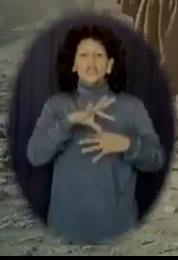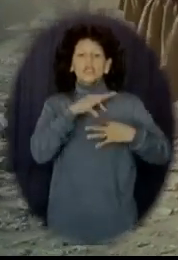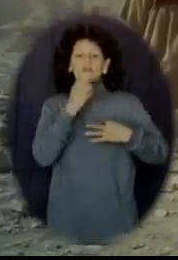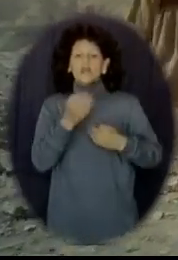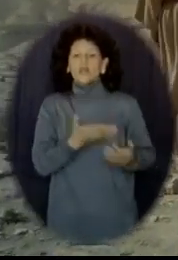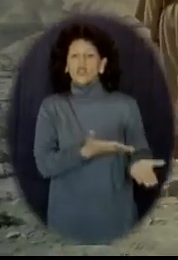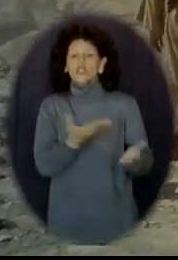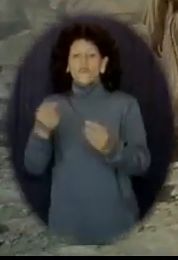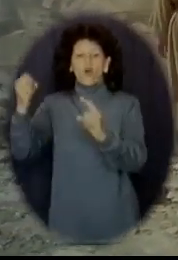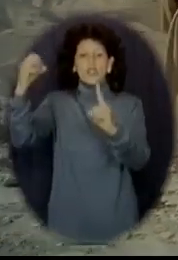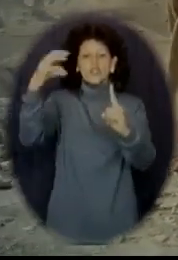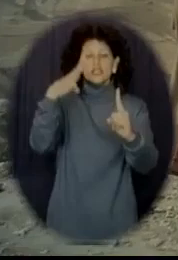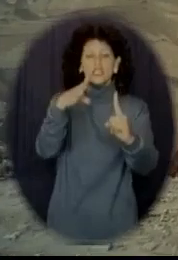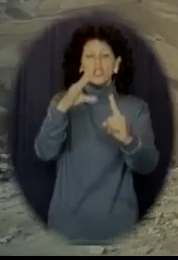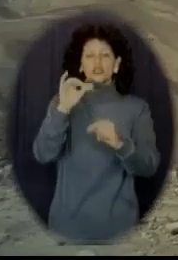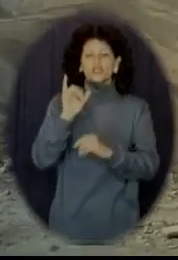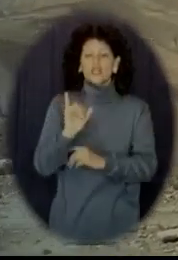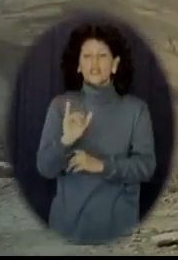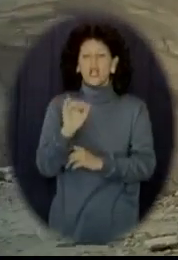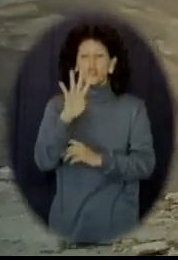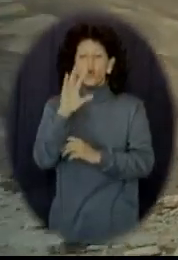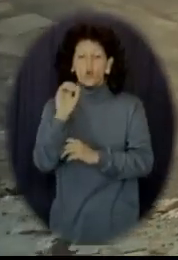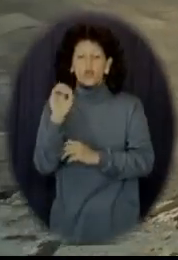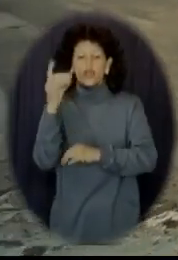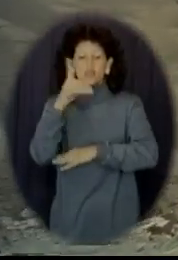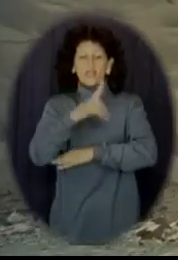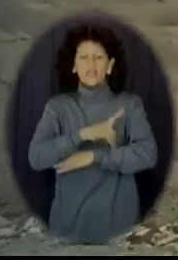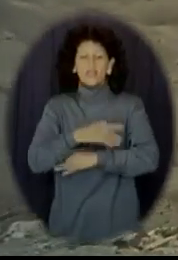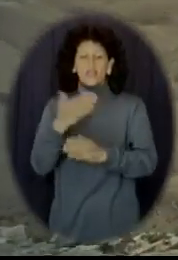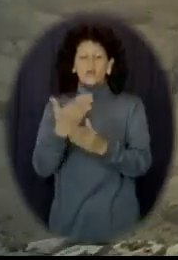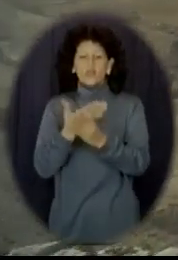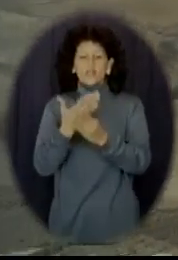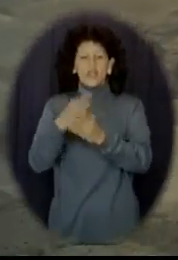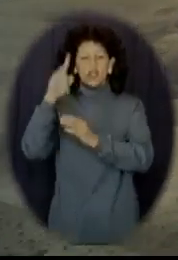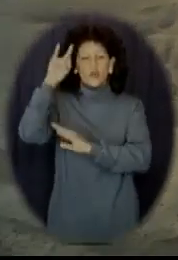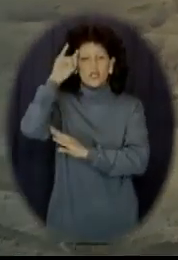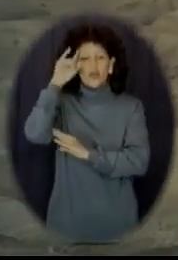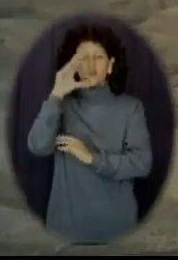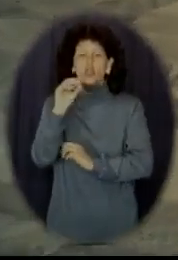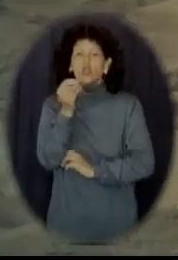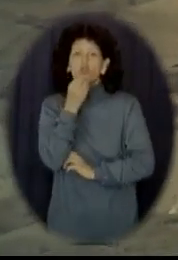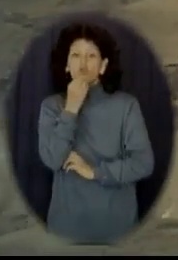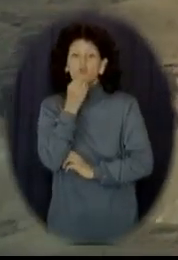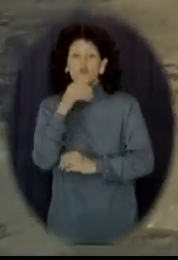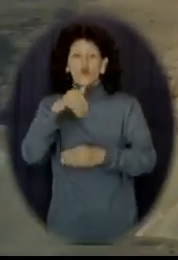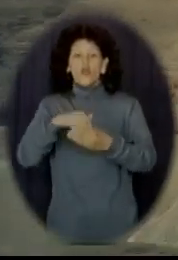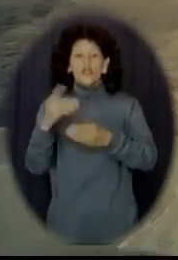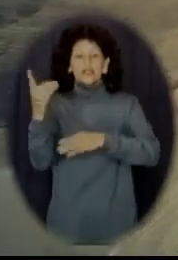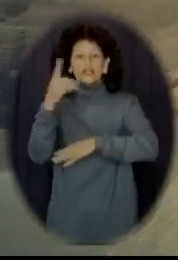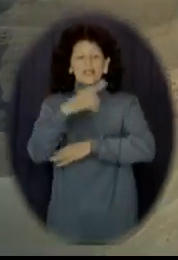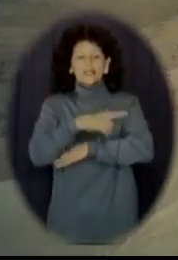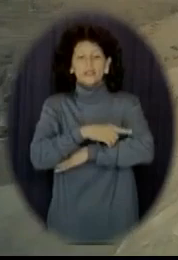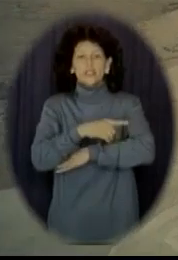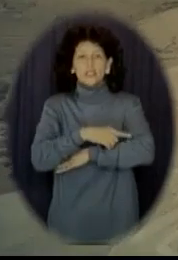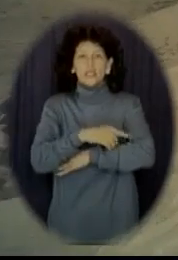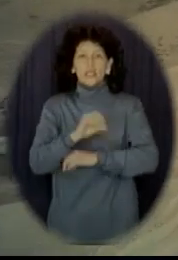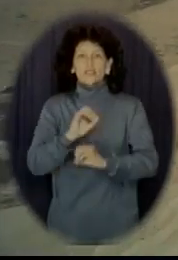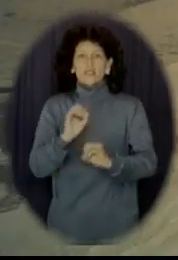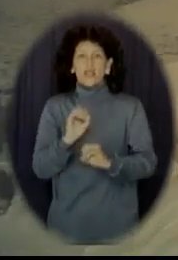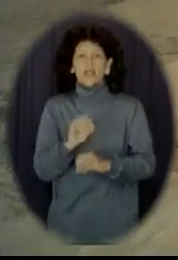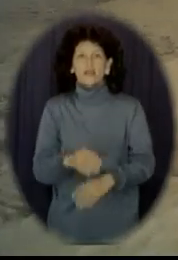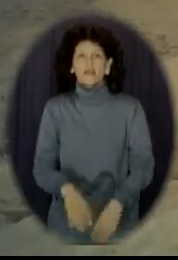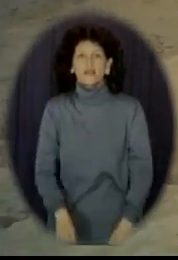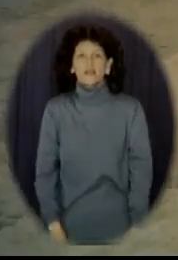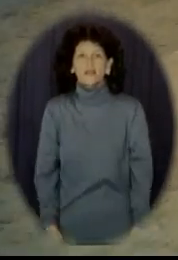al desierto por 40 días y fue tentado por el diablo. No comió nada durante esos días y al final